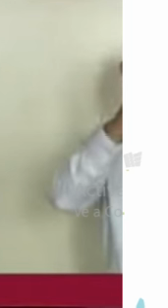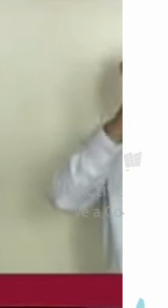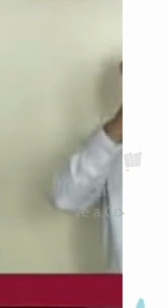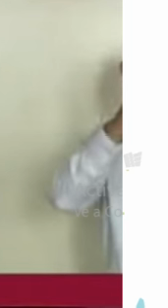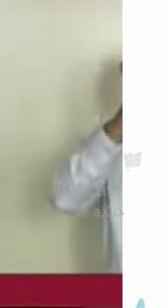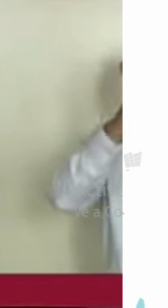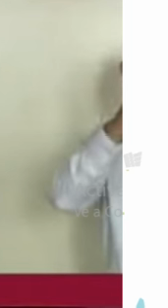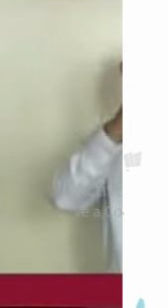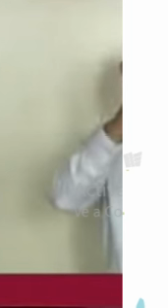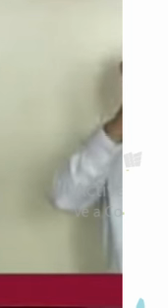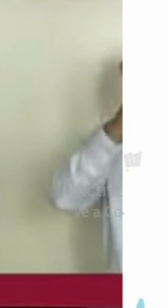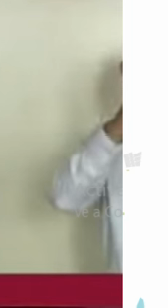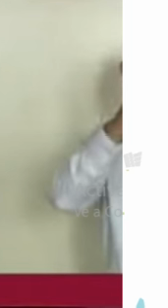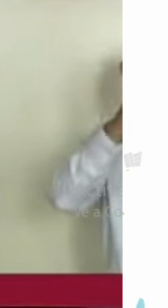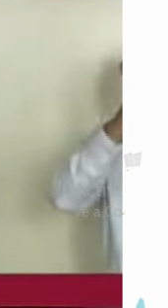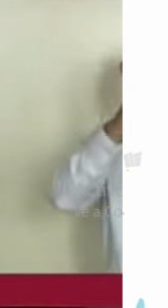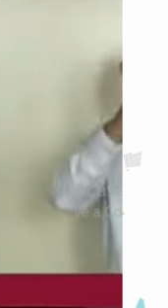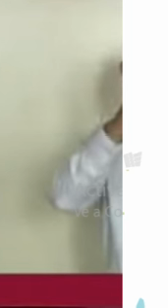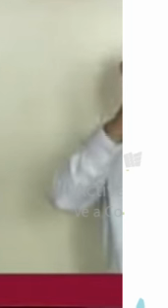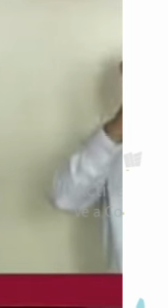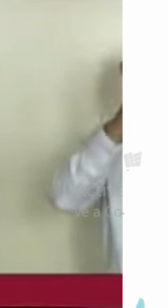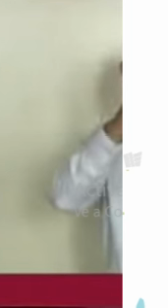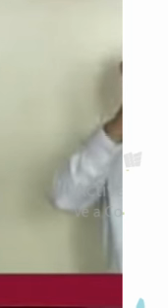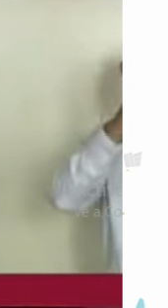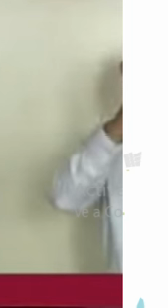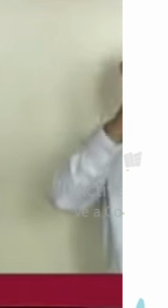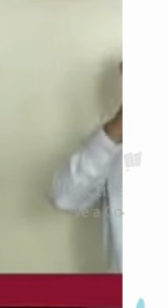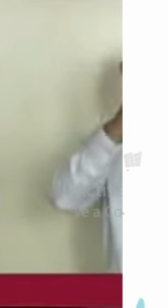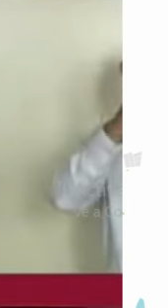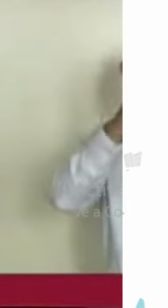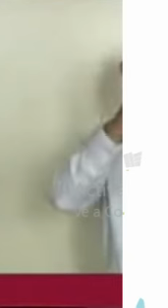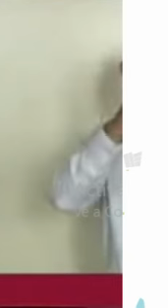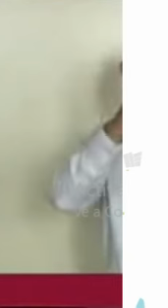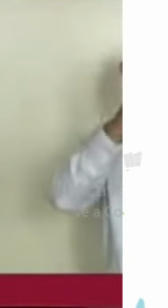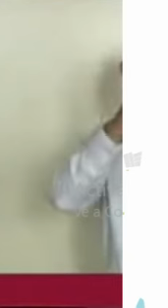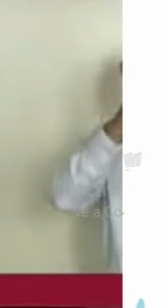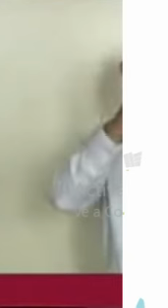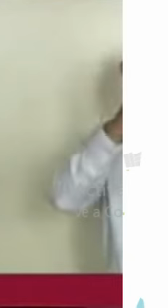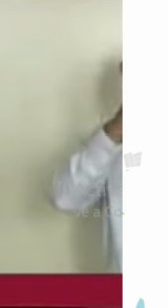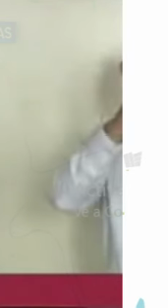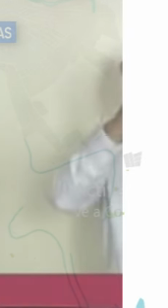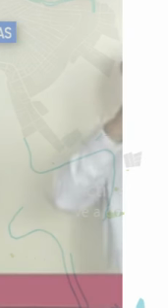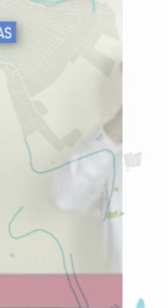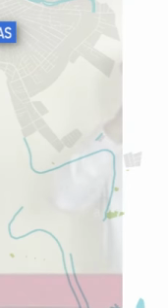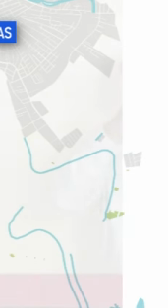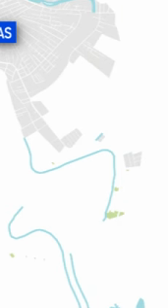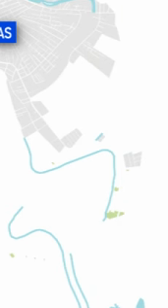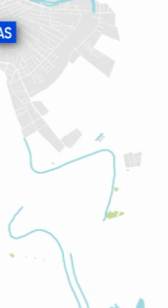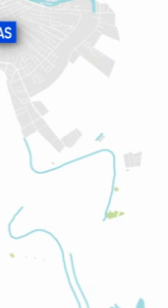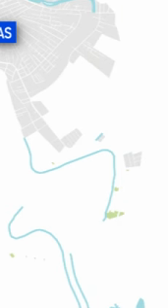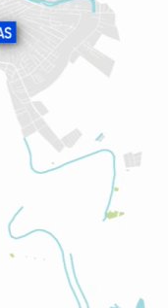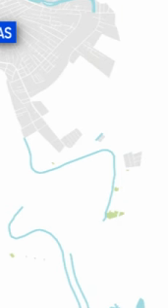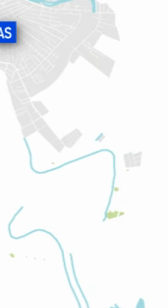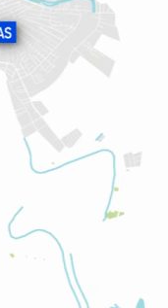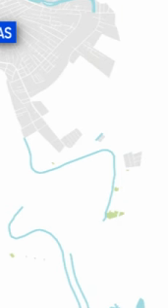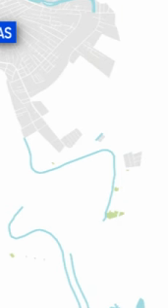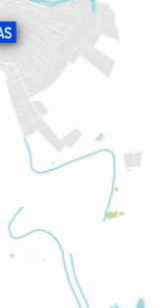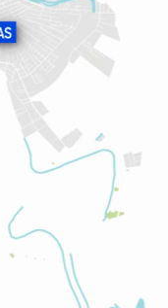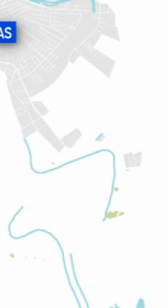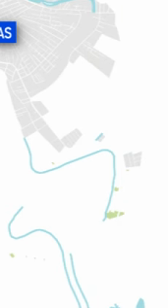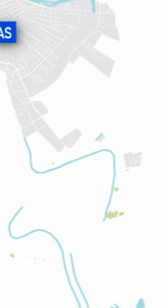modelo de movilidad ya visto en otras partes del mundo, como puede ser en Londres, Inglaterra y en Canadá, entre otros lados. Del resto de rutas aún